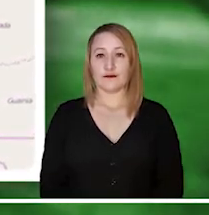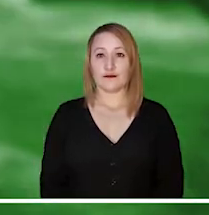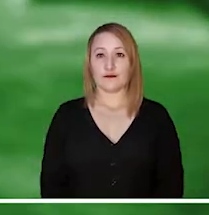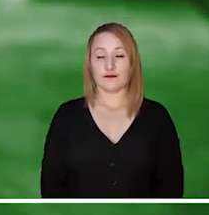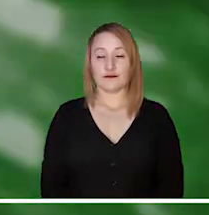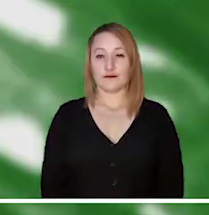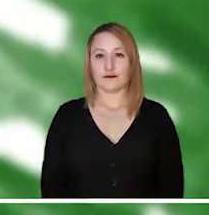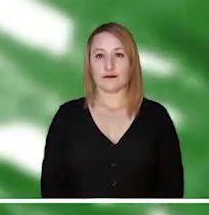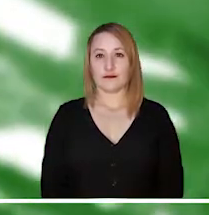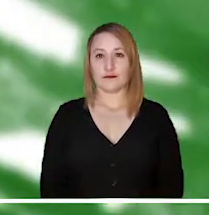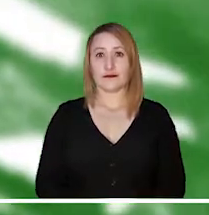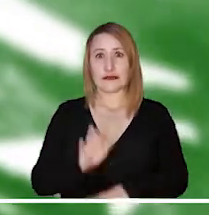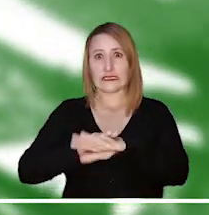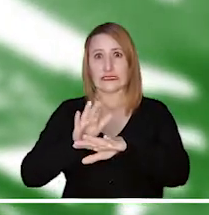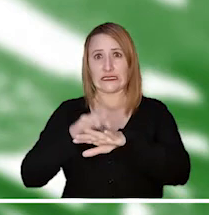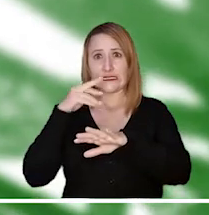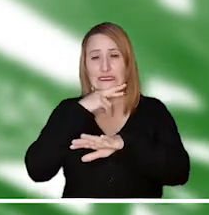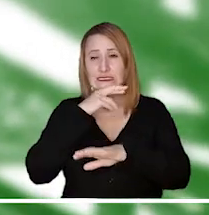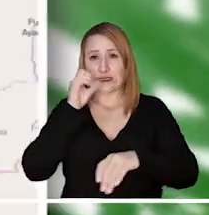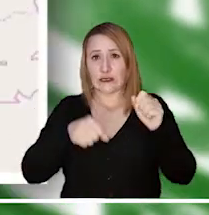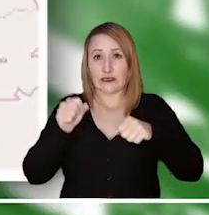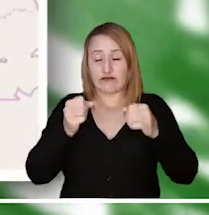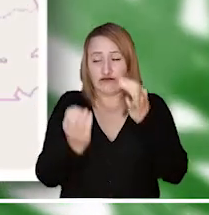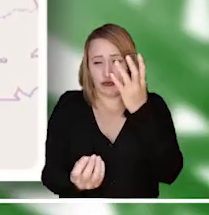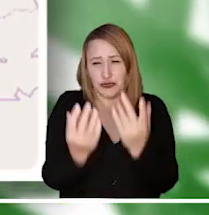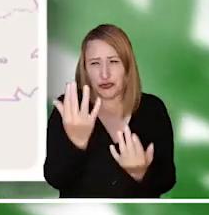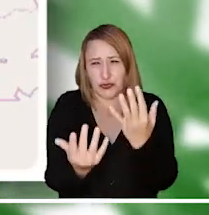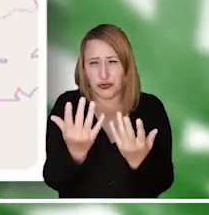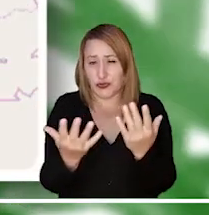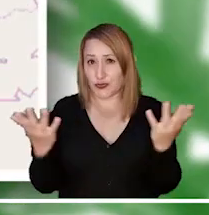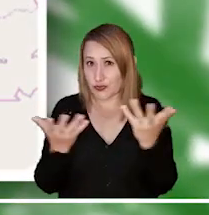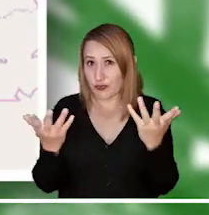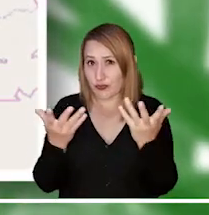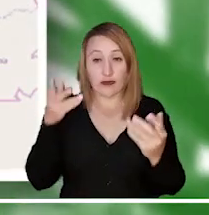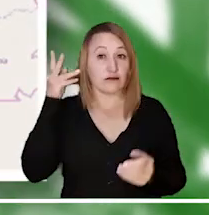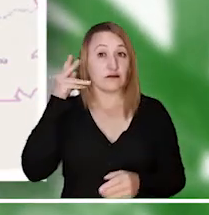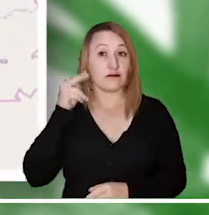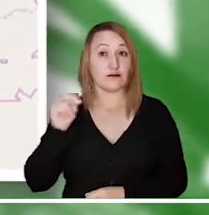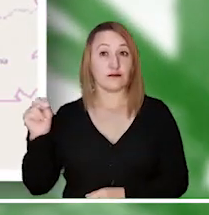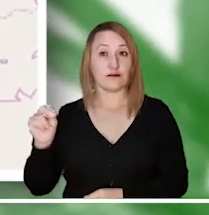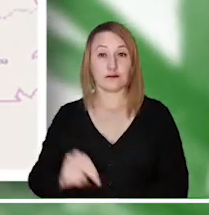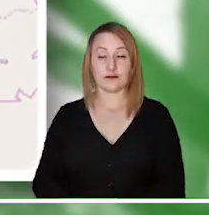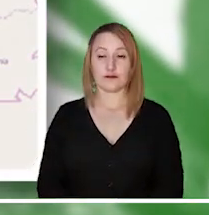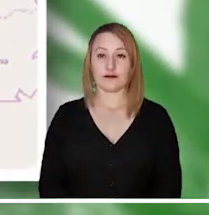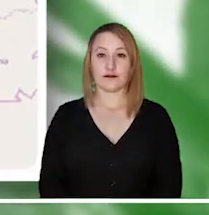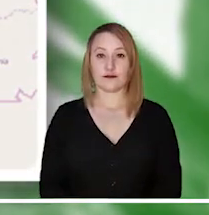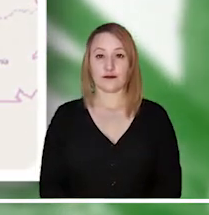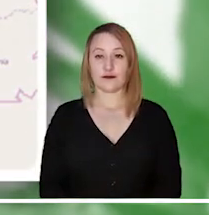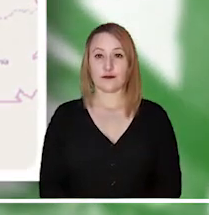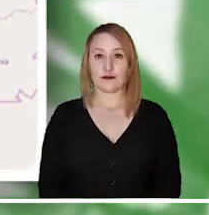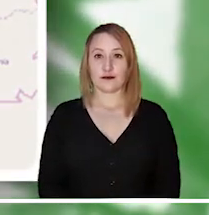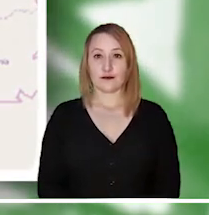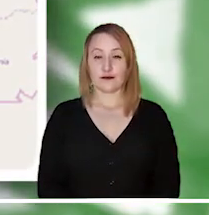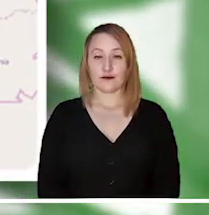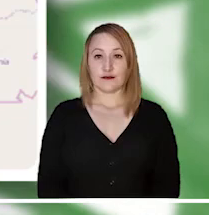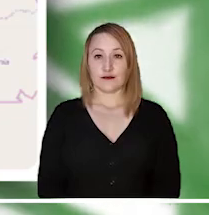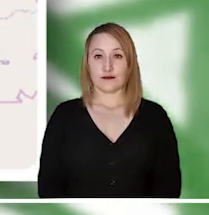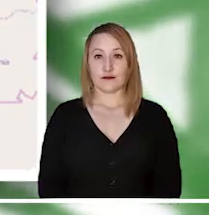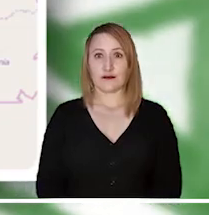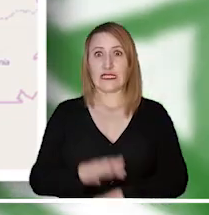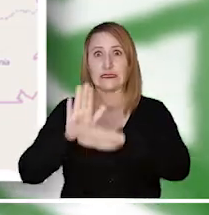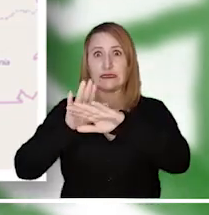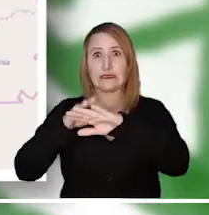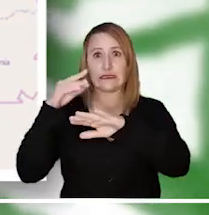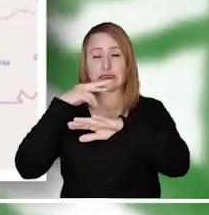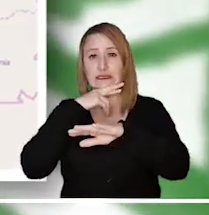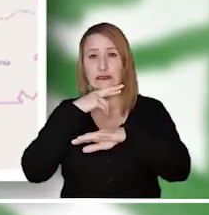sus aguas en el Océano Pacífico a la altura del Valle del Cauca. Alerta roja por probables incendios en el departamento de Norte de